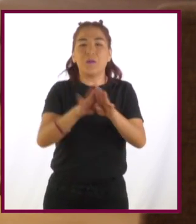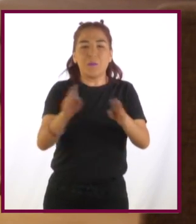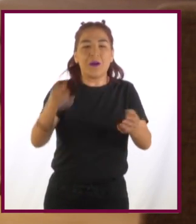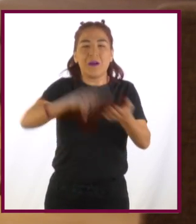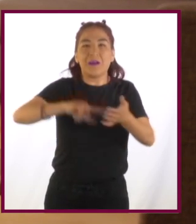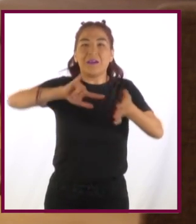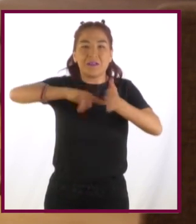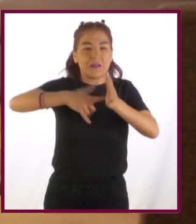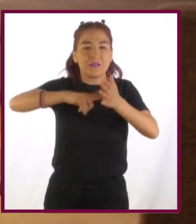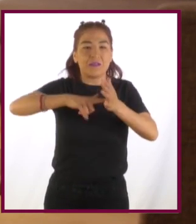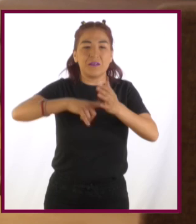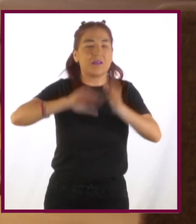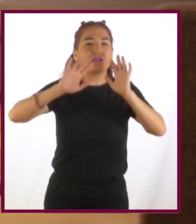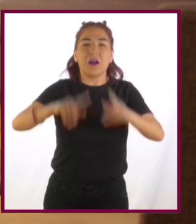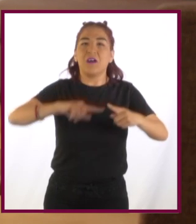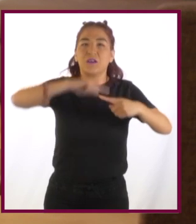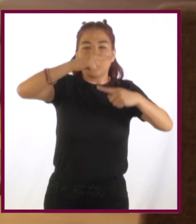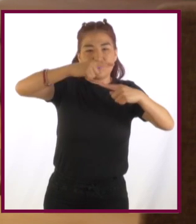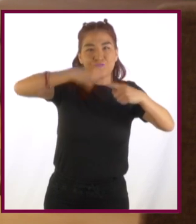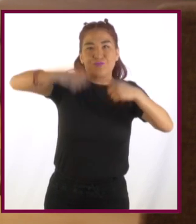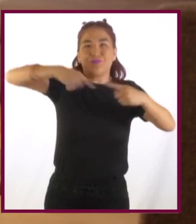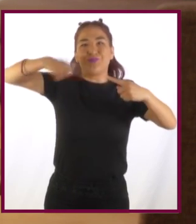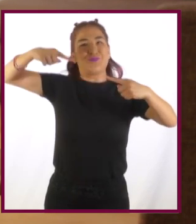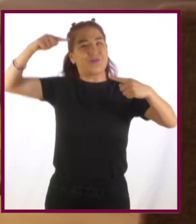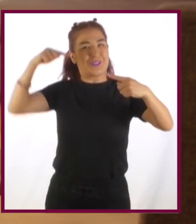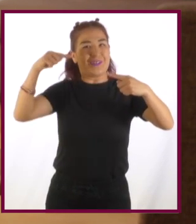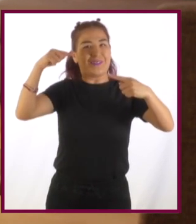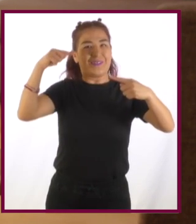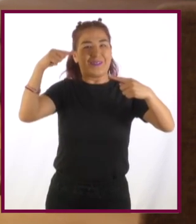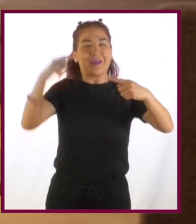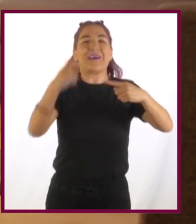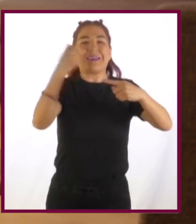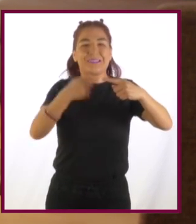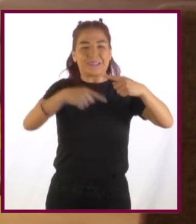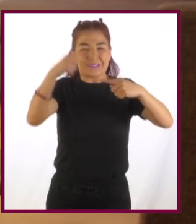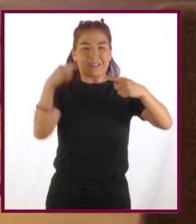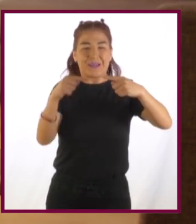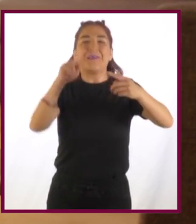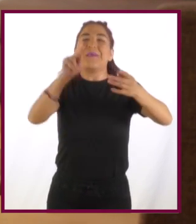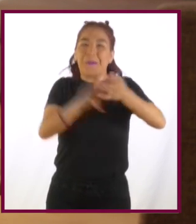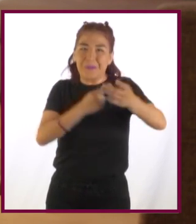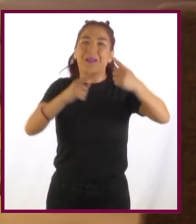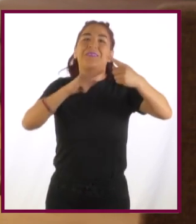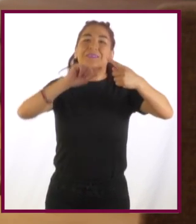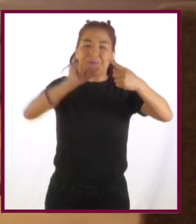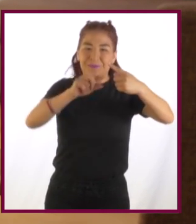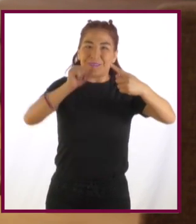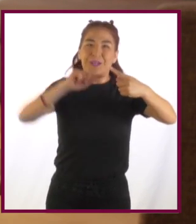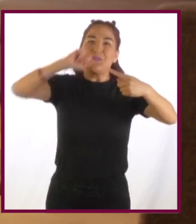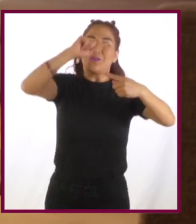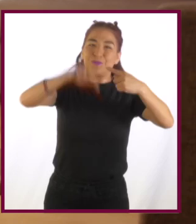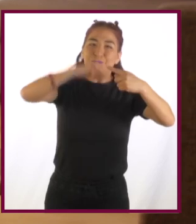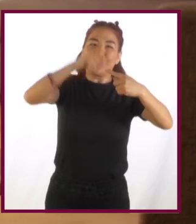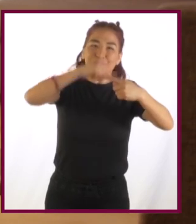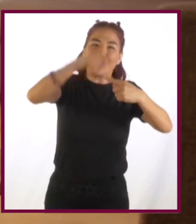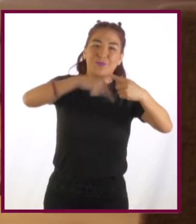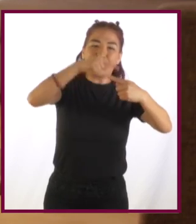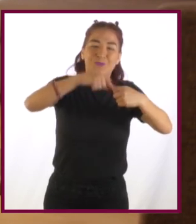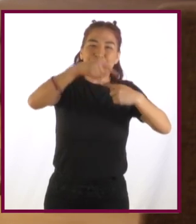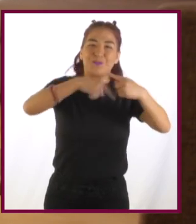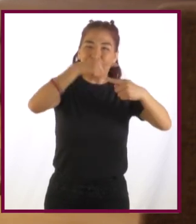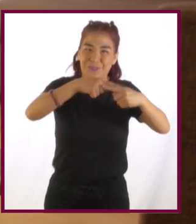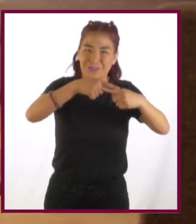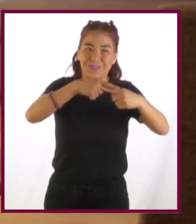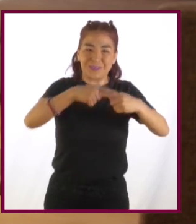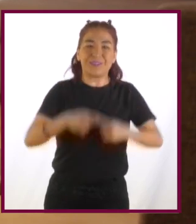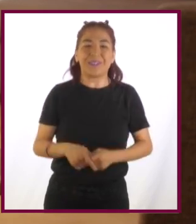eso es cuando se le acababa la cuerda, en realidad lo que pasaba es que el resorte quedaba completamente desenrollado. Entonces, tenías que volverle a dar cuerda para